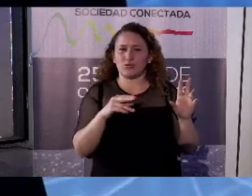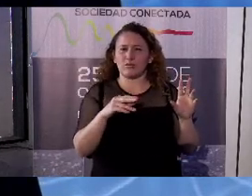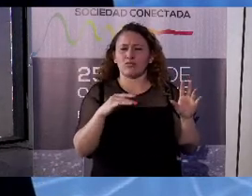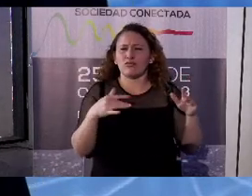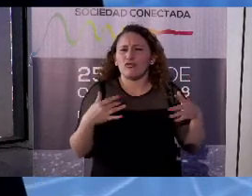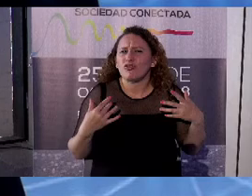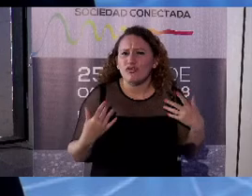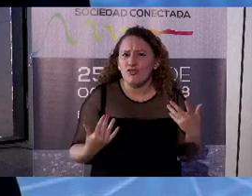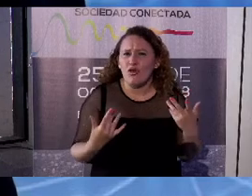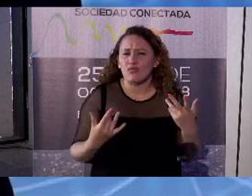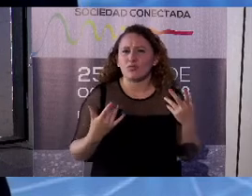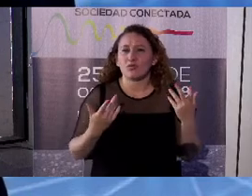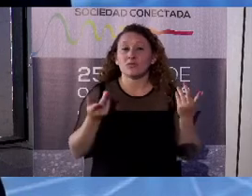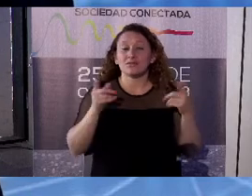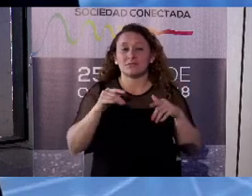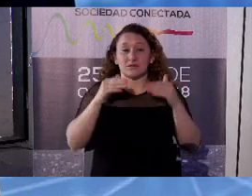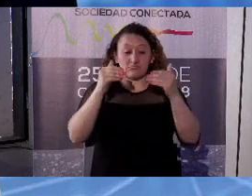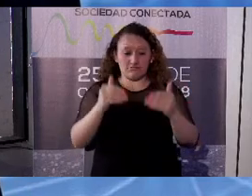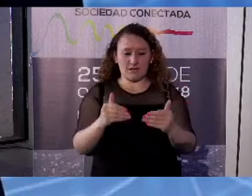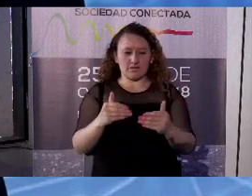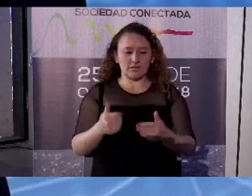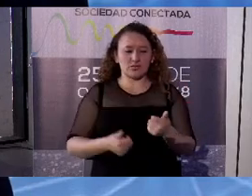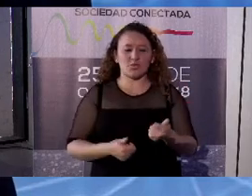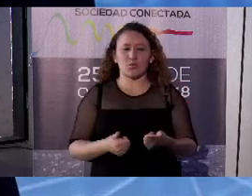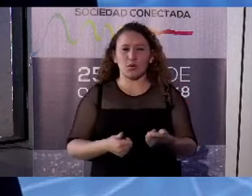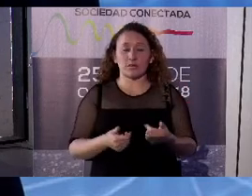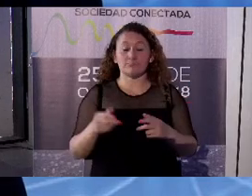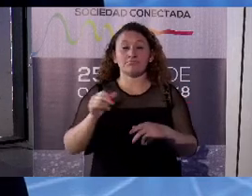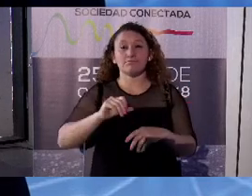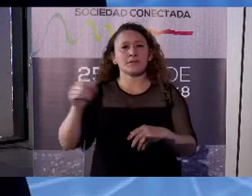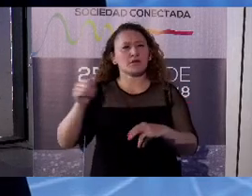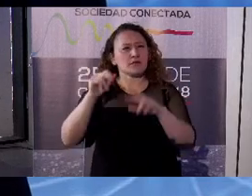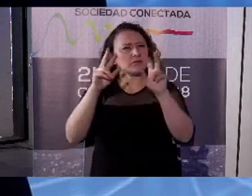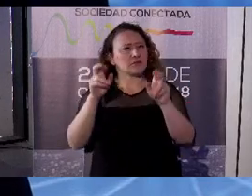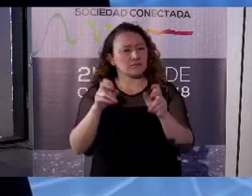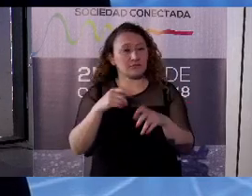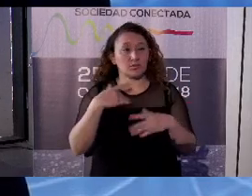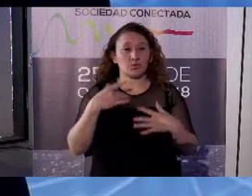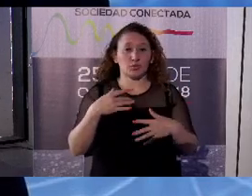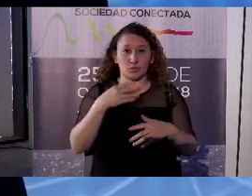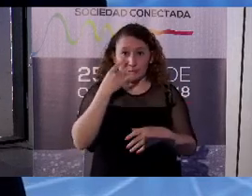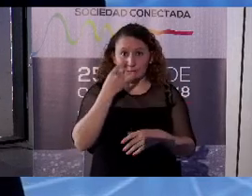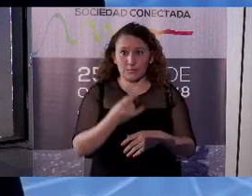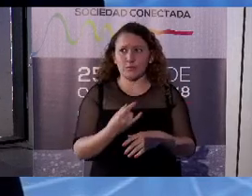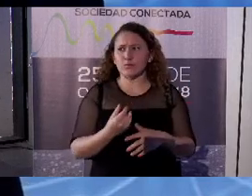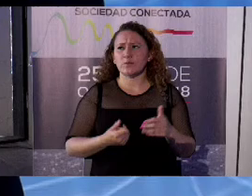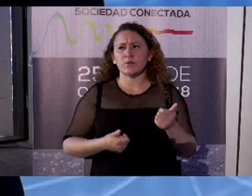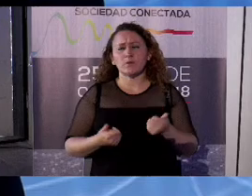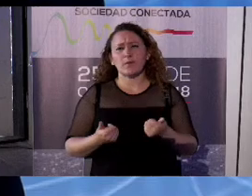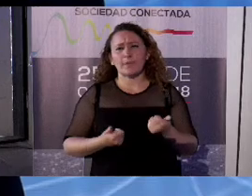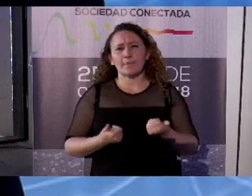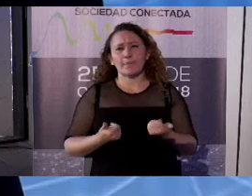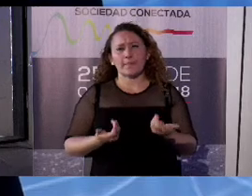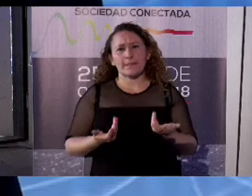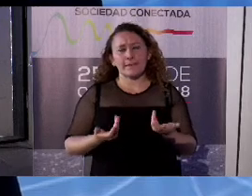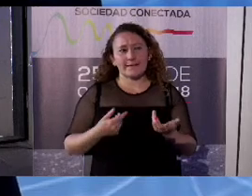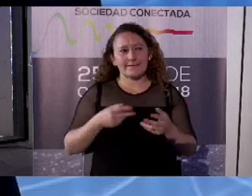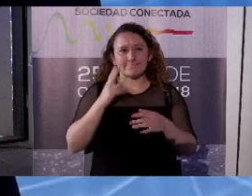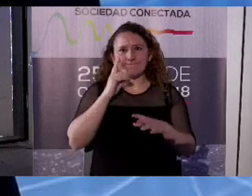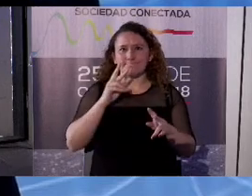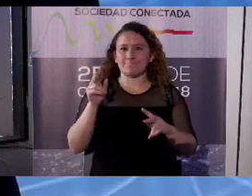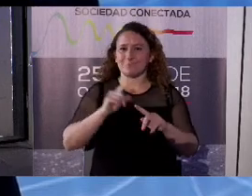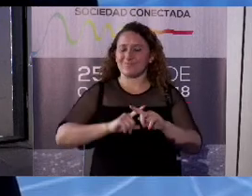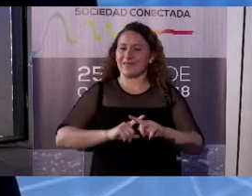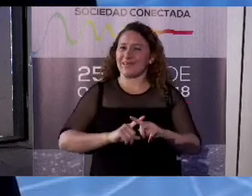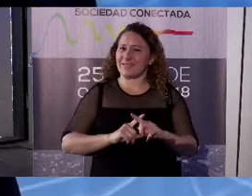entrada que tenemos para esto otro tema muy interesante acá es vemos la gran diferencia que hay